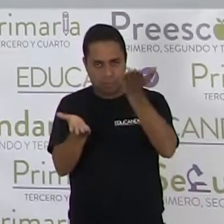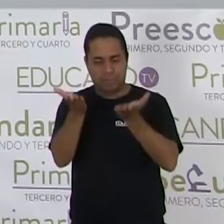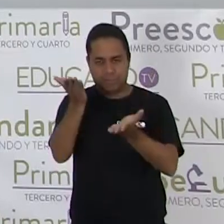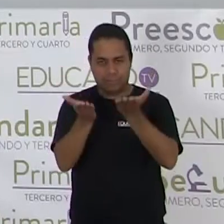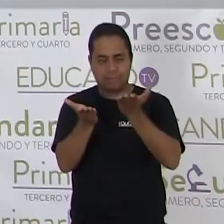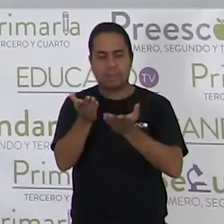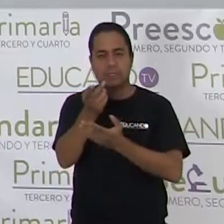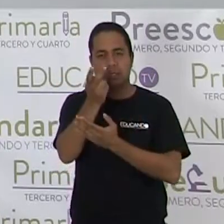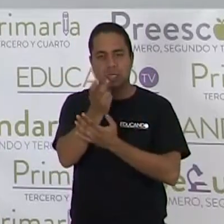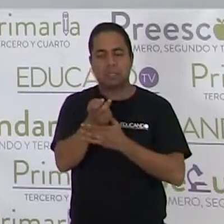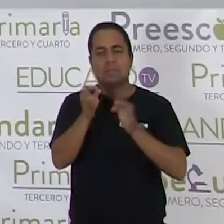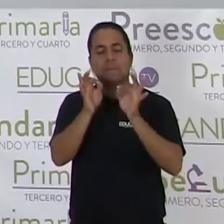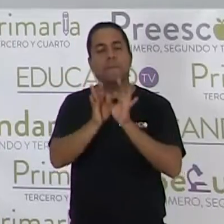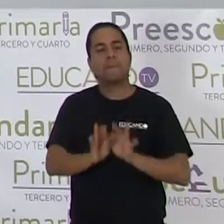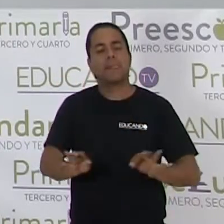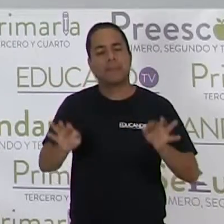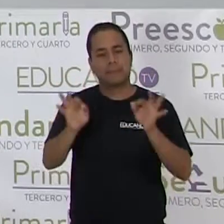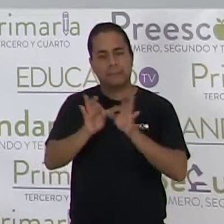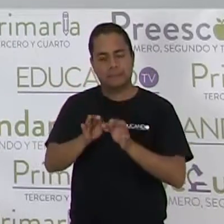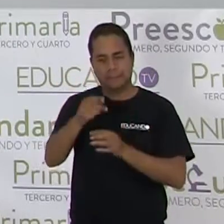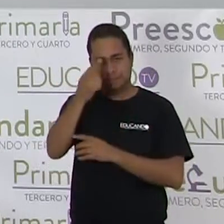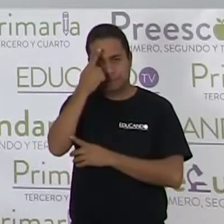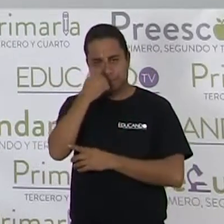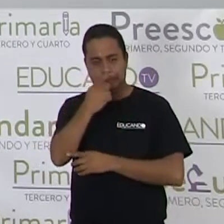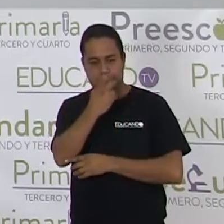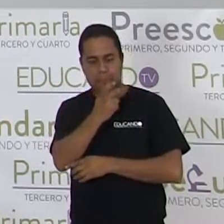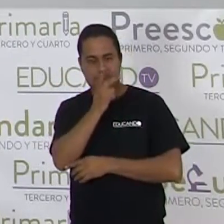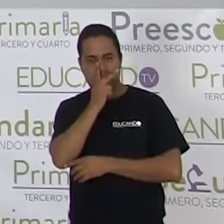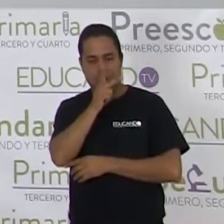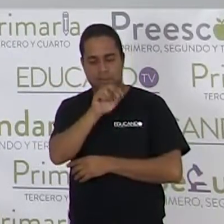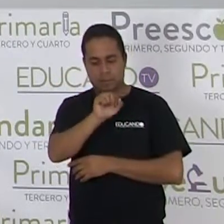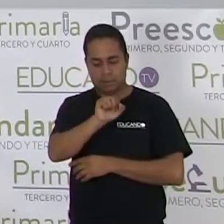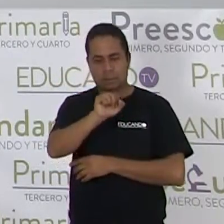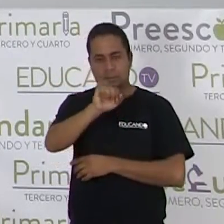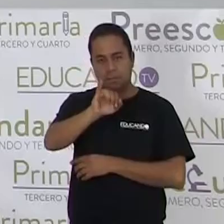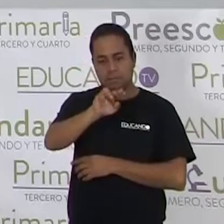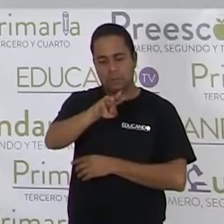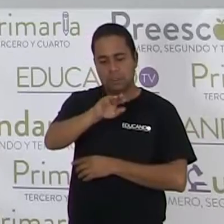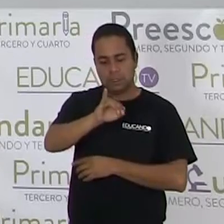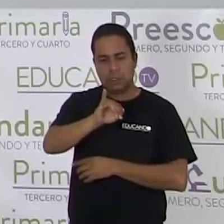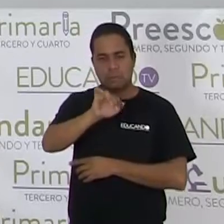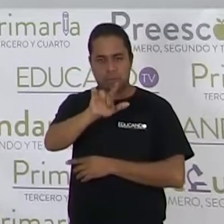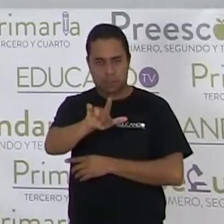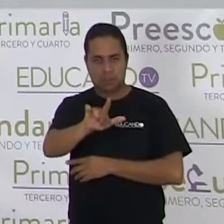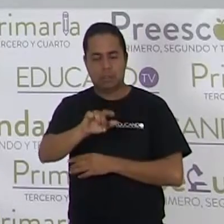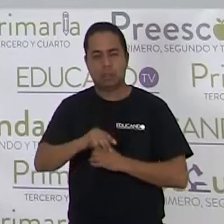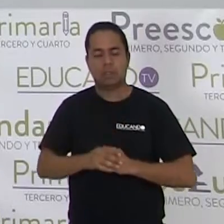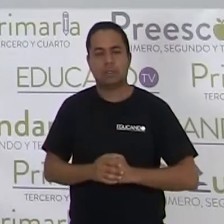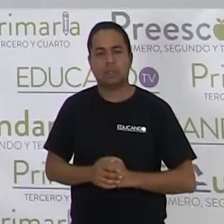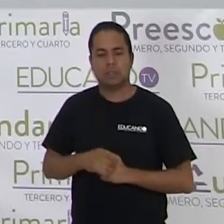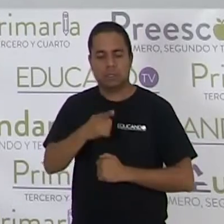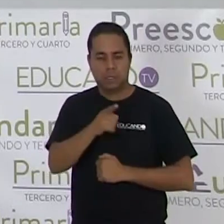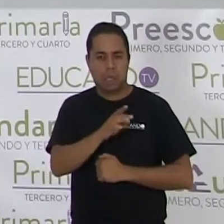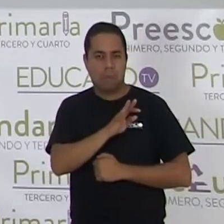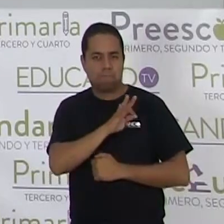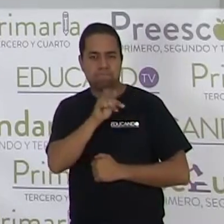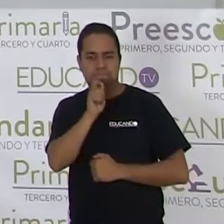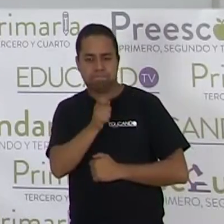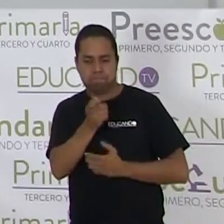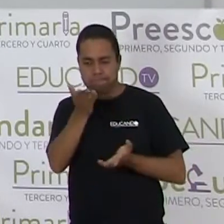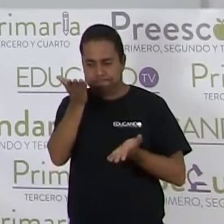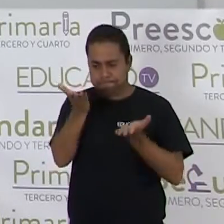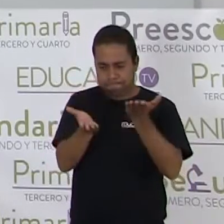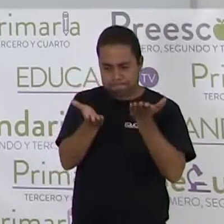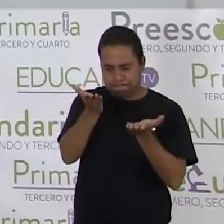Es la parte básica de este recurso, porque vamos a poder comparar de